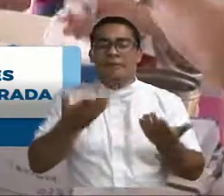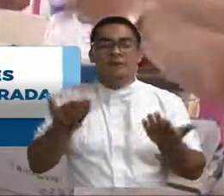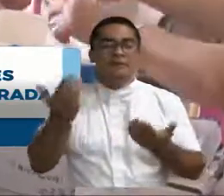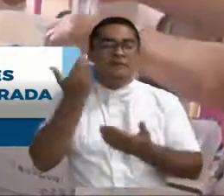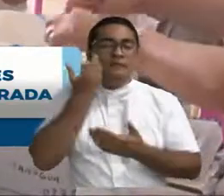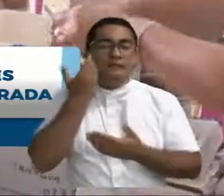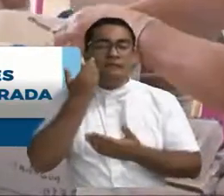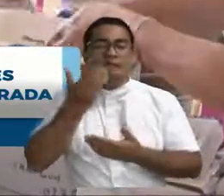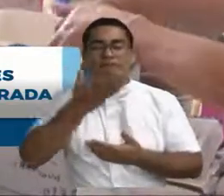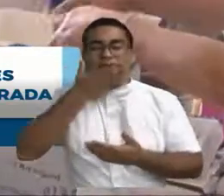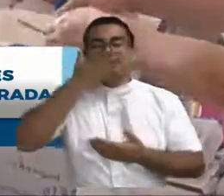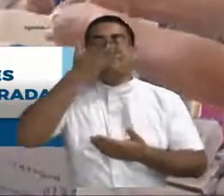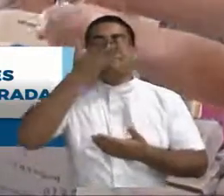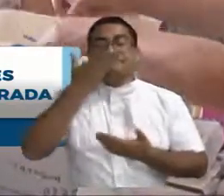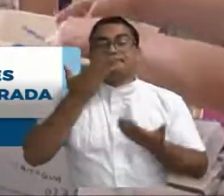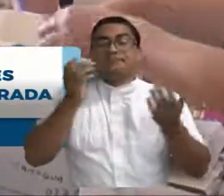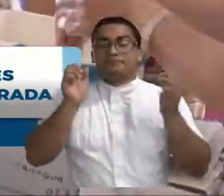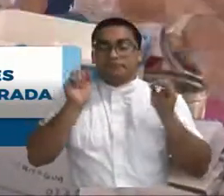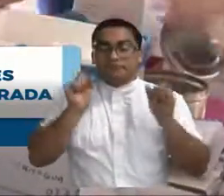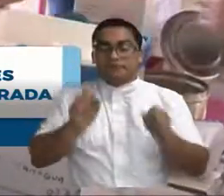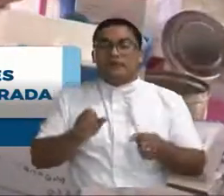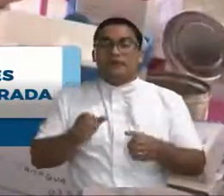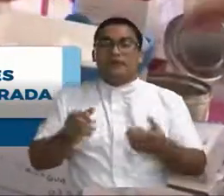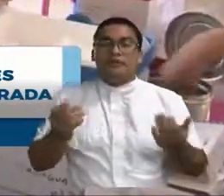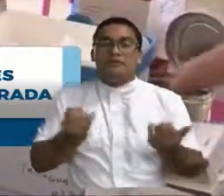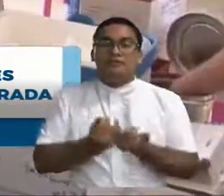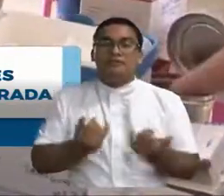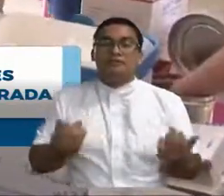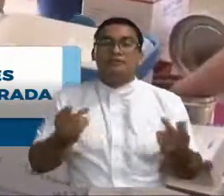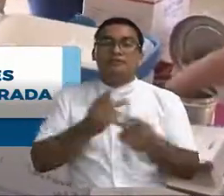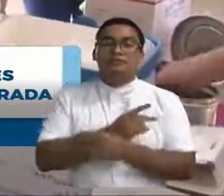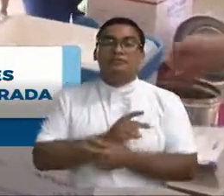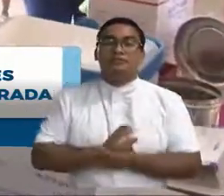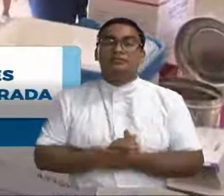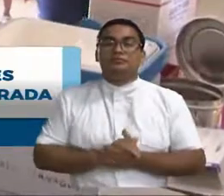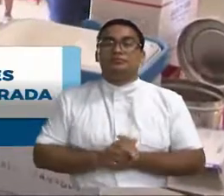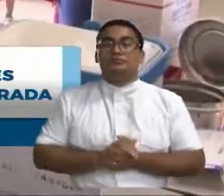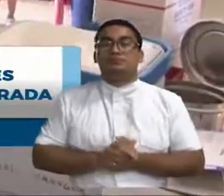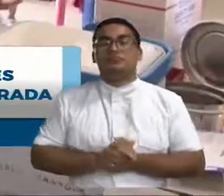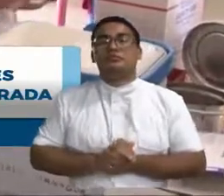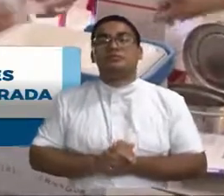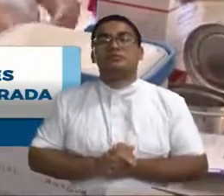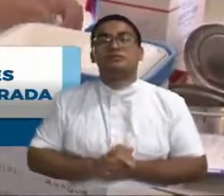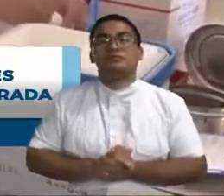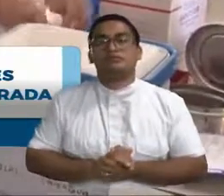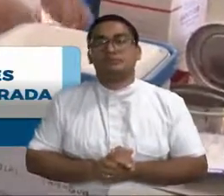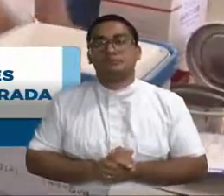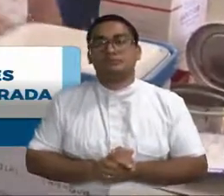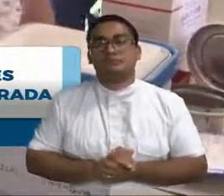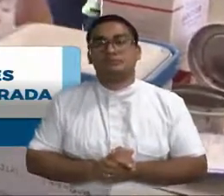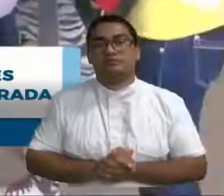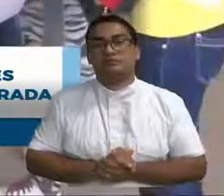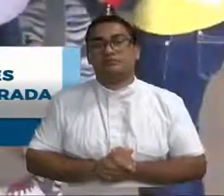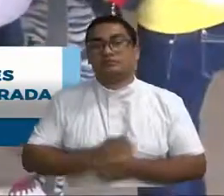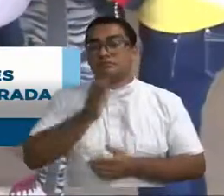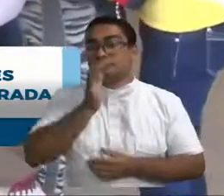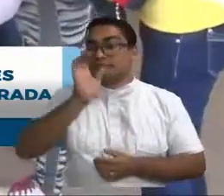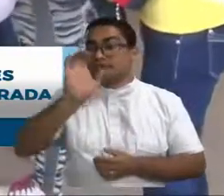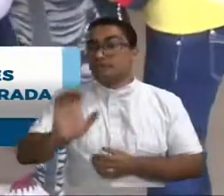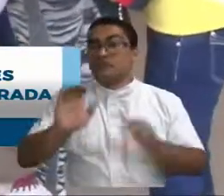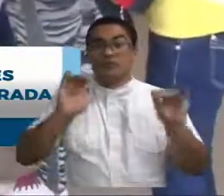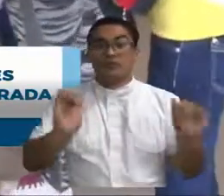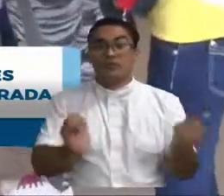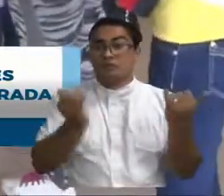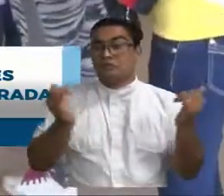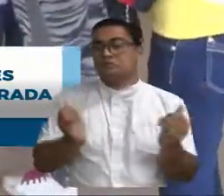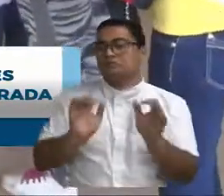enfermedad respiratoria puede ir progresando y se puede hacer inclusive más crónica? Bueno, principalmente el niño que está activo es un niño que está bien. Eso